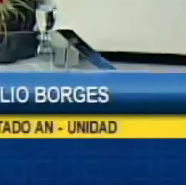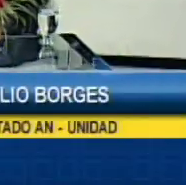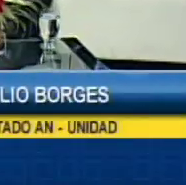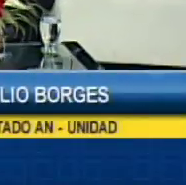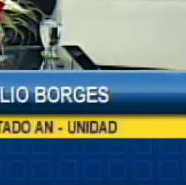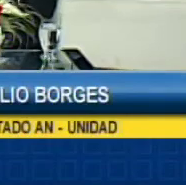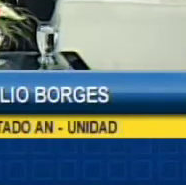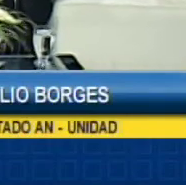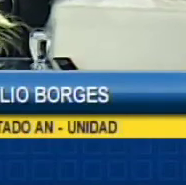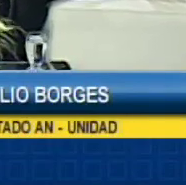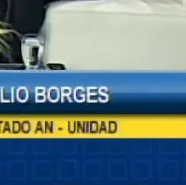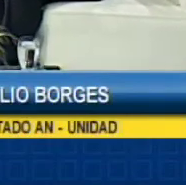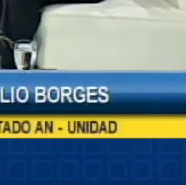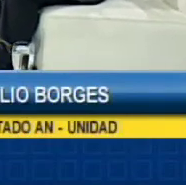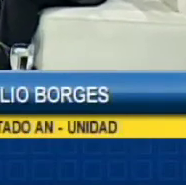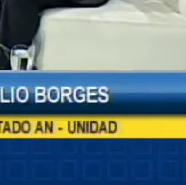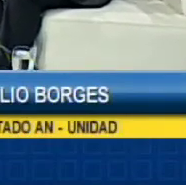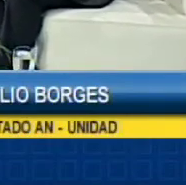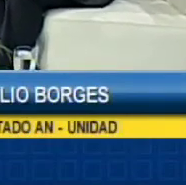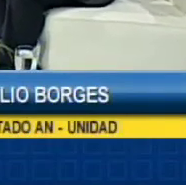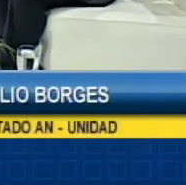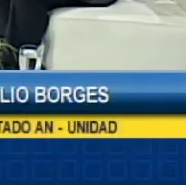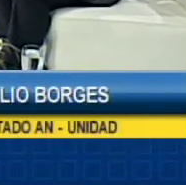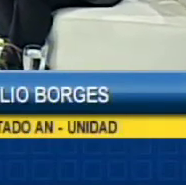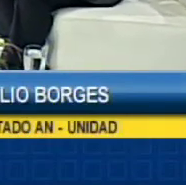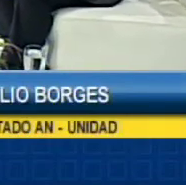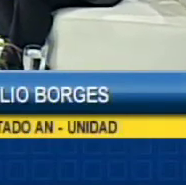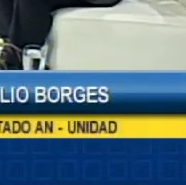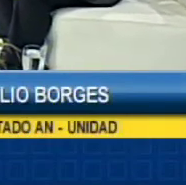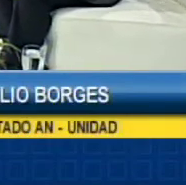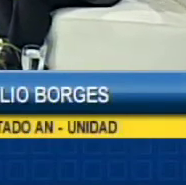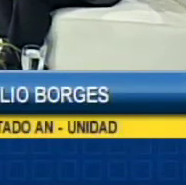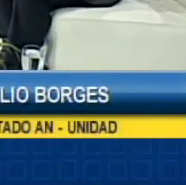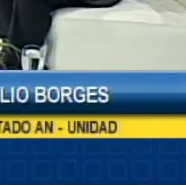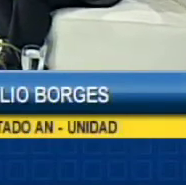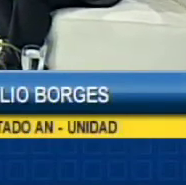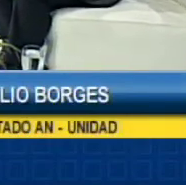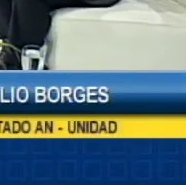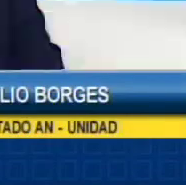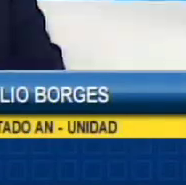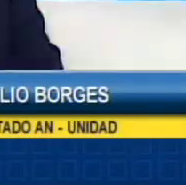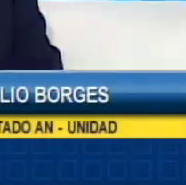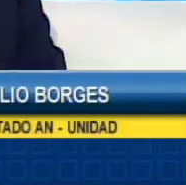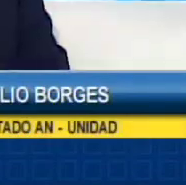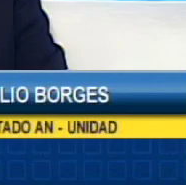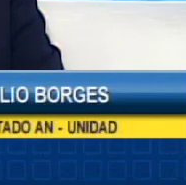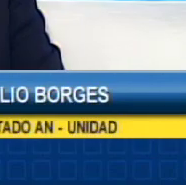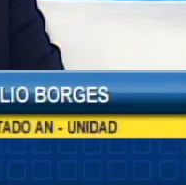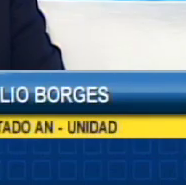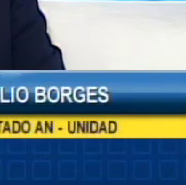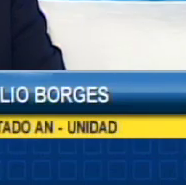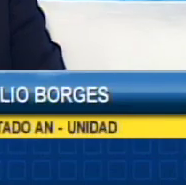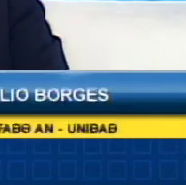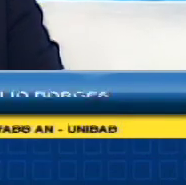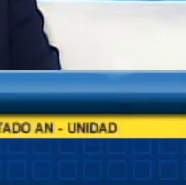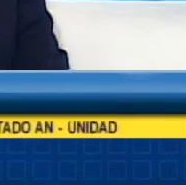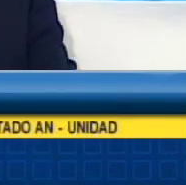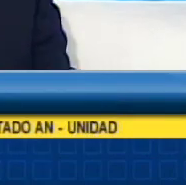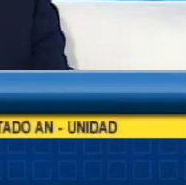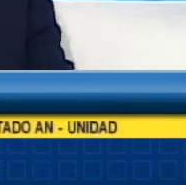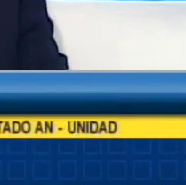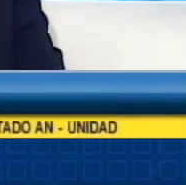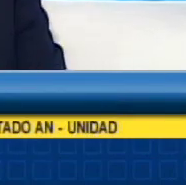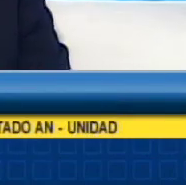aportaría Julio Borges? ¿Qué ideas propone en un marco de diálogo? Es muy simple. Yo creo que el gran salto que tiene que dar el país es